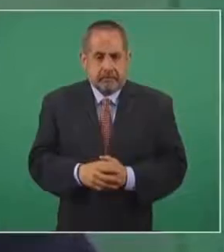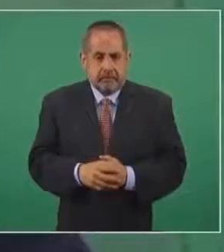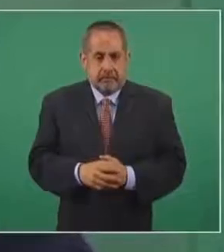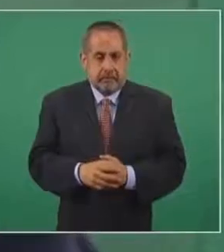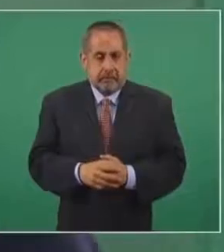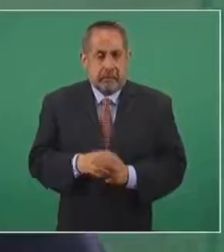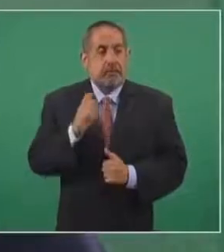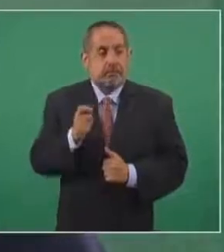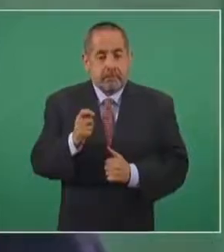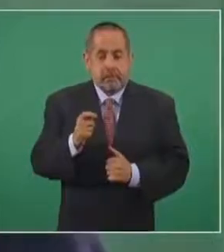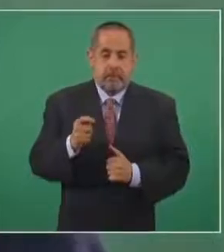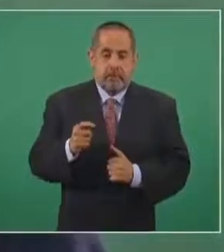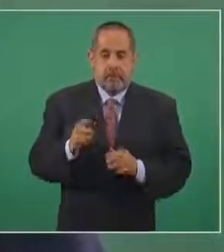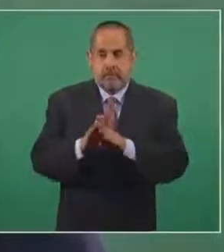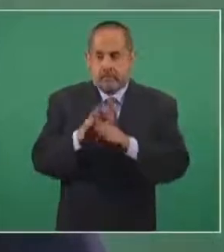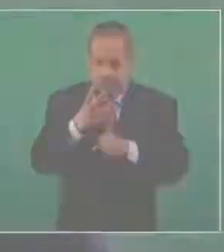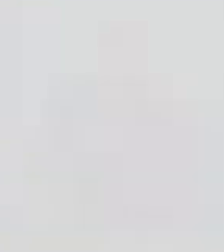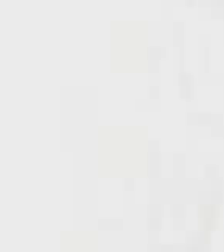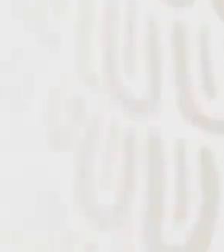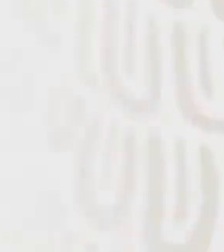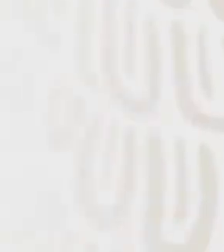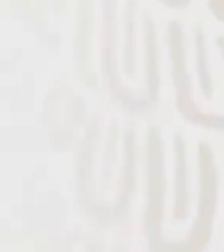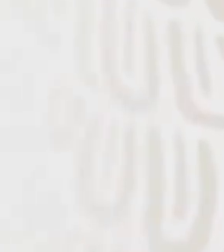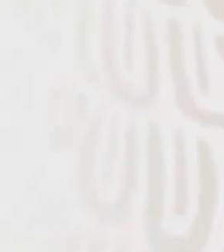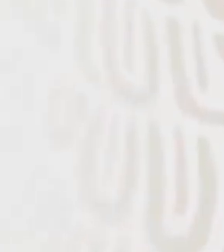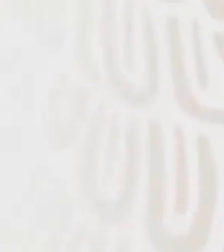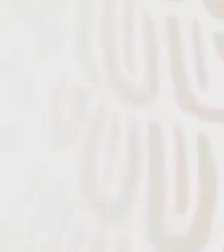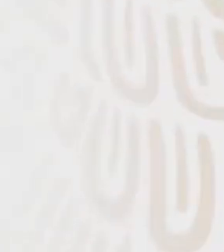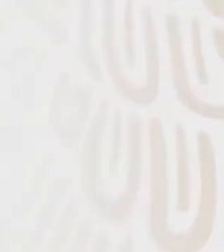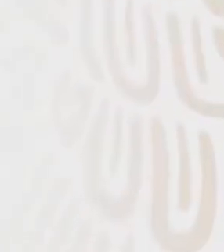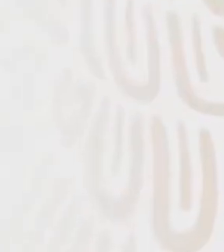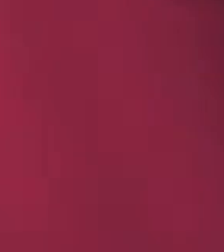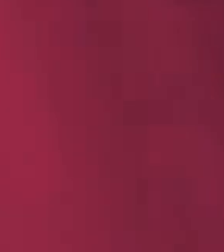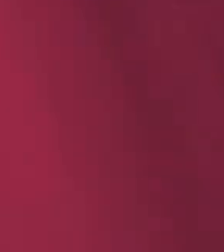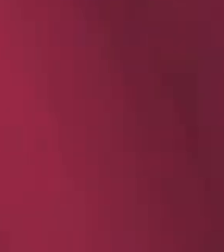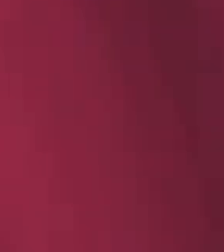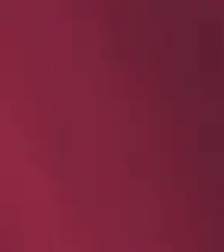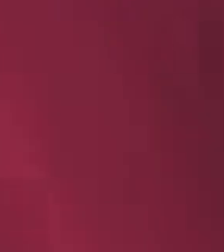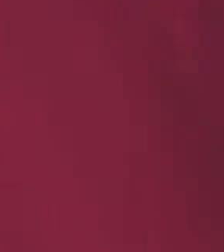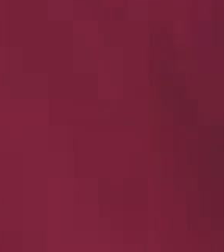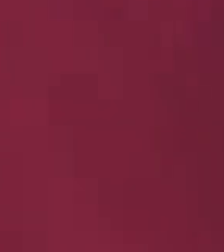porque se está actuando. Quédate en casa. Gobierno de México.